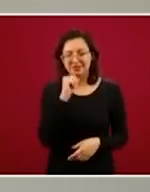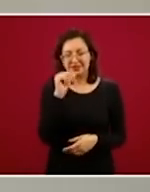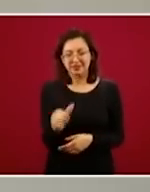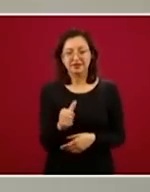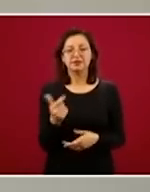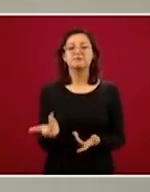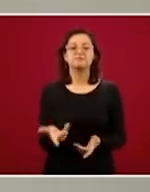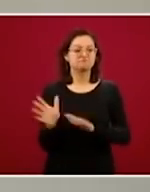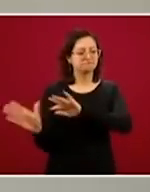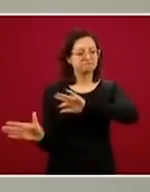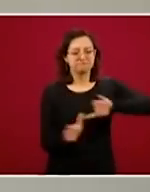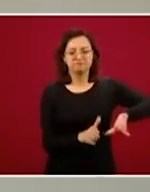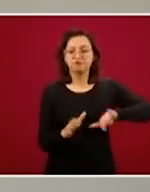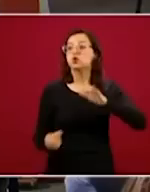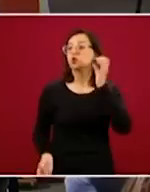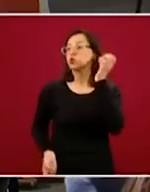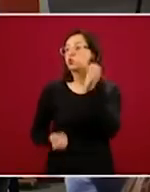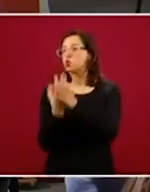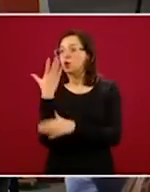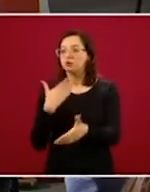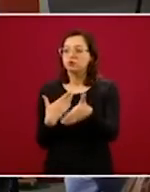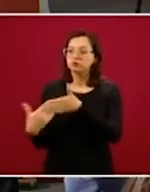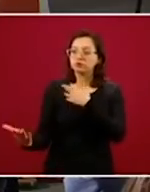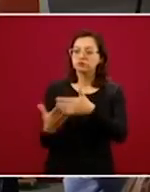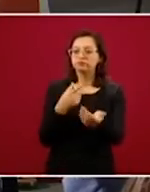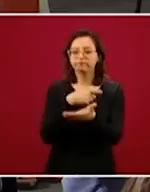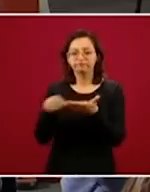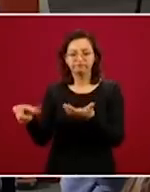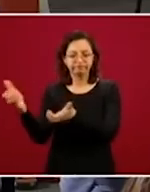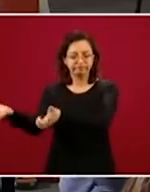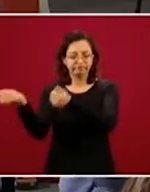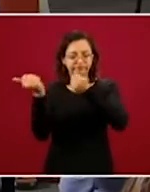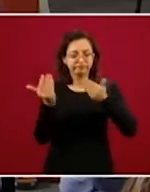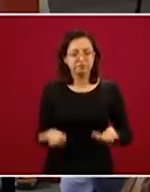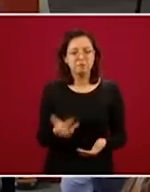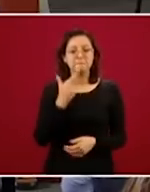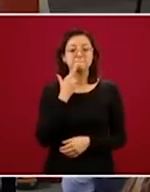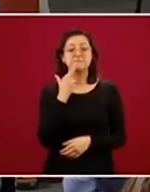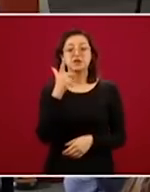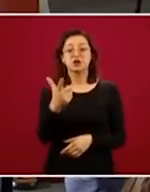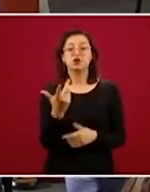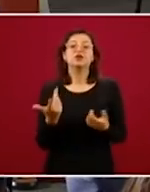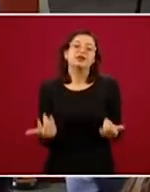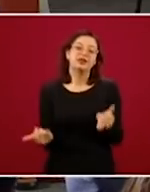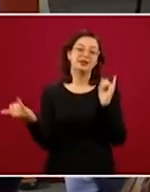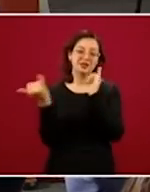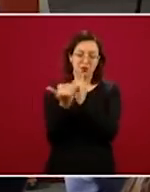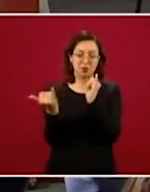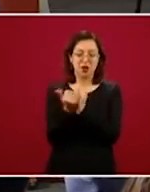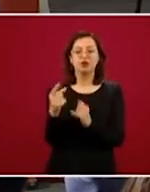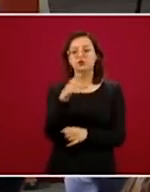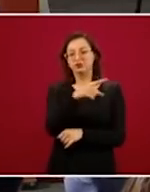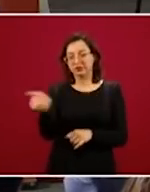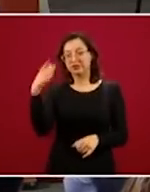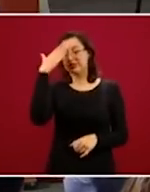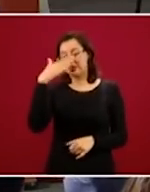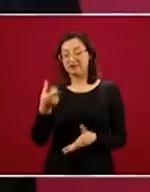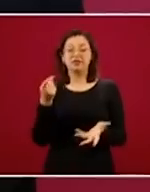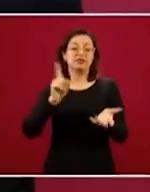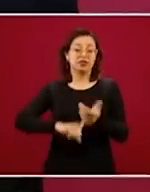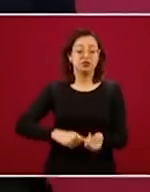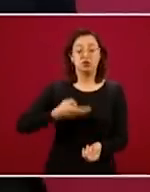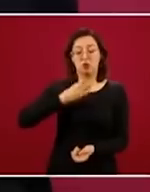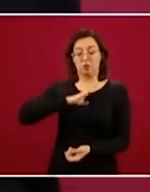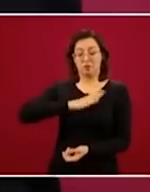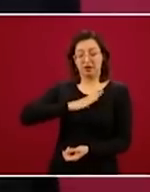tener los mejores medicamentos pero además como muchos de ustedes saben la resistencia a los medicamentos antibacterianos a los antibióticos